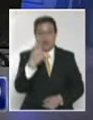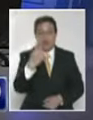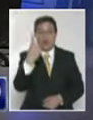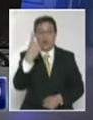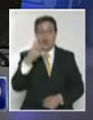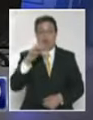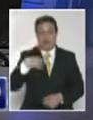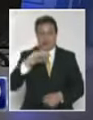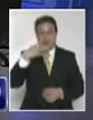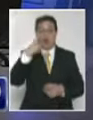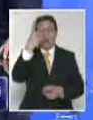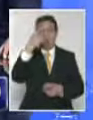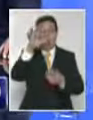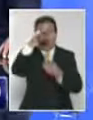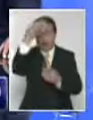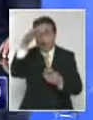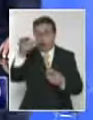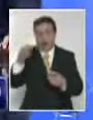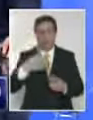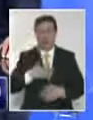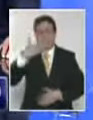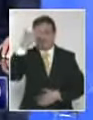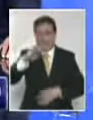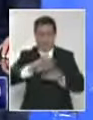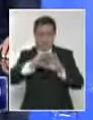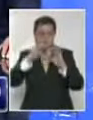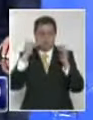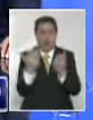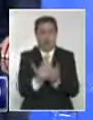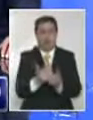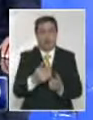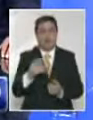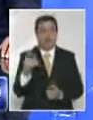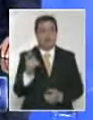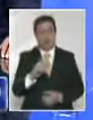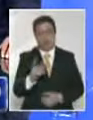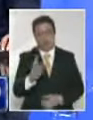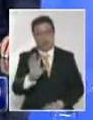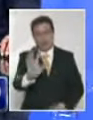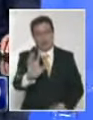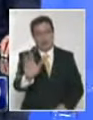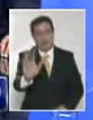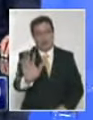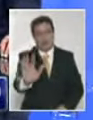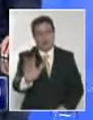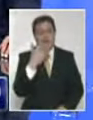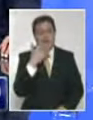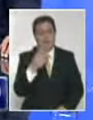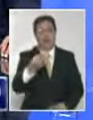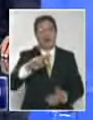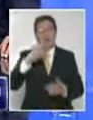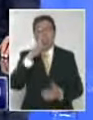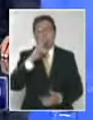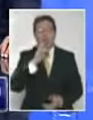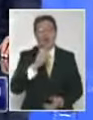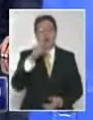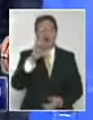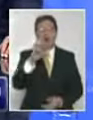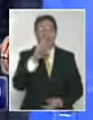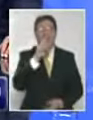hoja, sí, una hoja sin que él supiera. Pero eso es verdad. O sea, es igual. Mira, esto es igual que la entrevista de